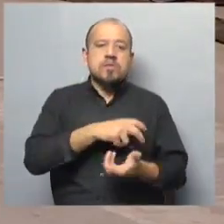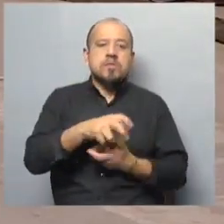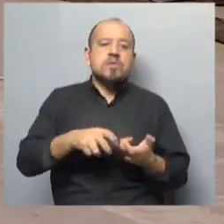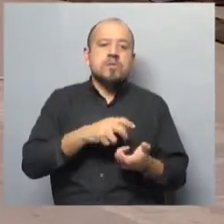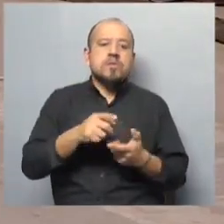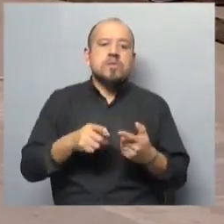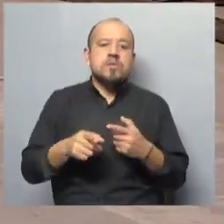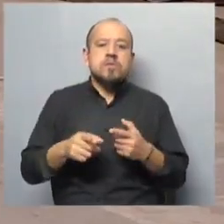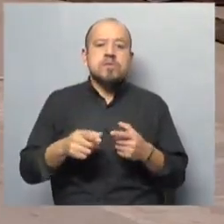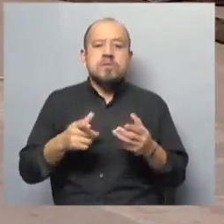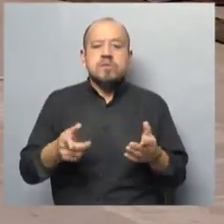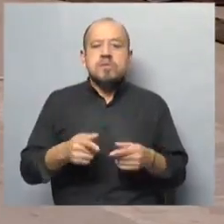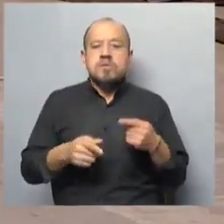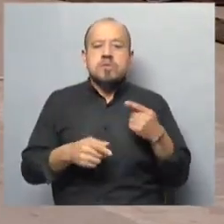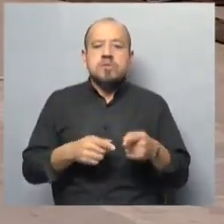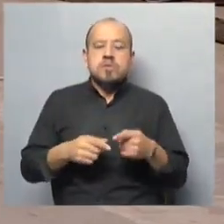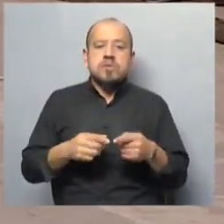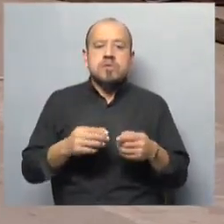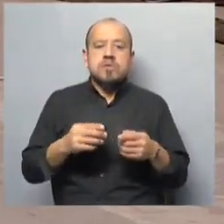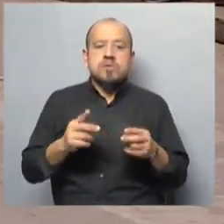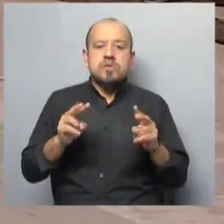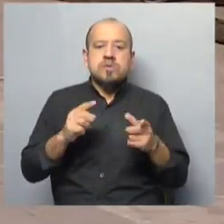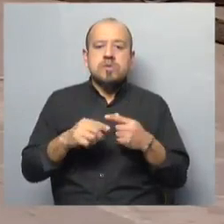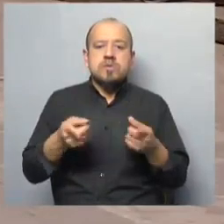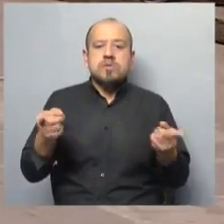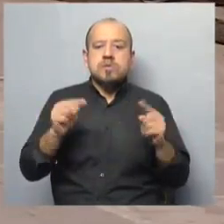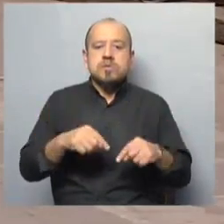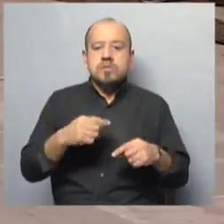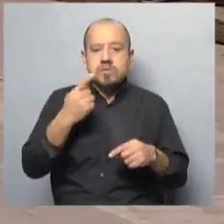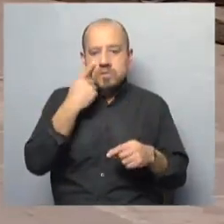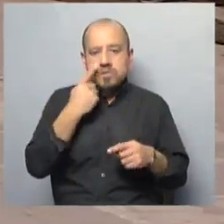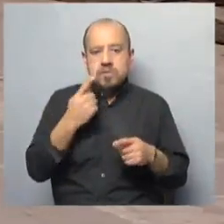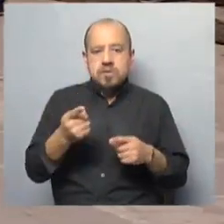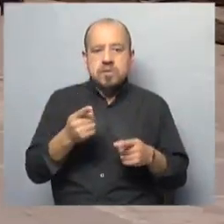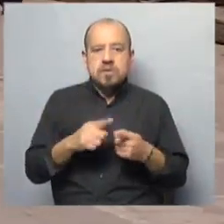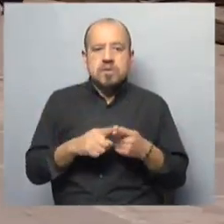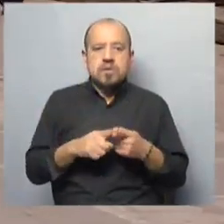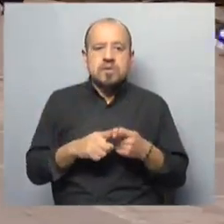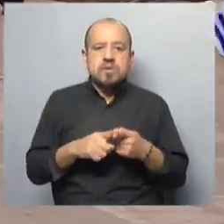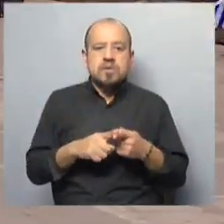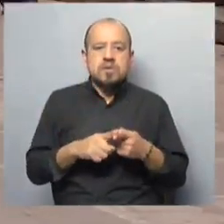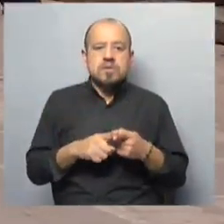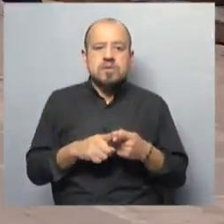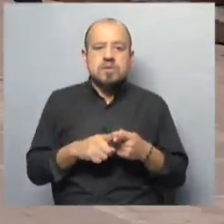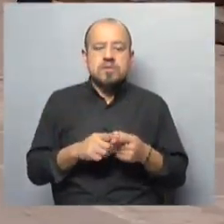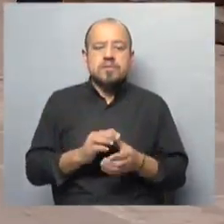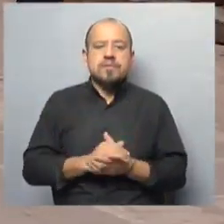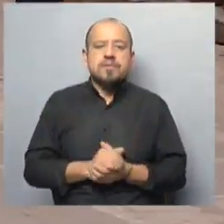llevando adelante contra la reforma curricular. Escuchamos a Carolina González a propósito de esto que nos